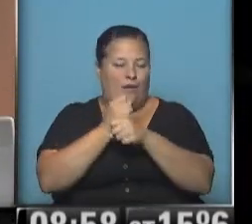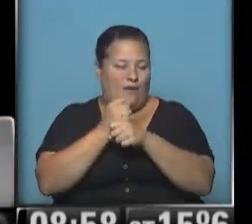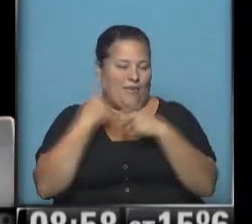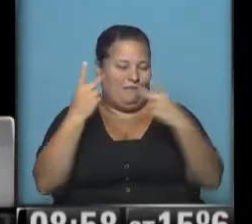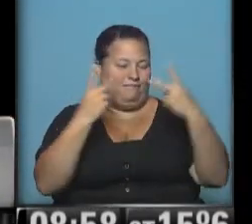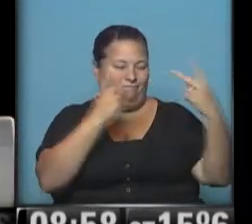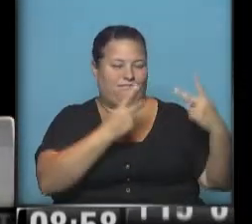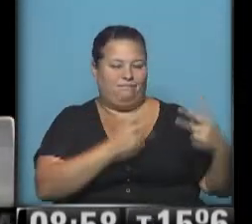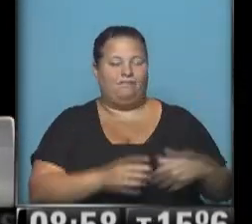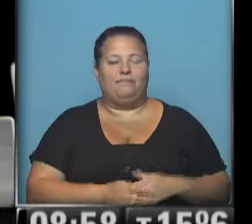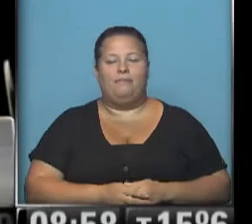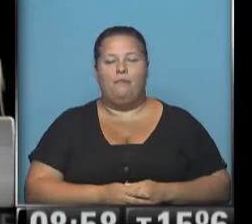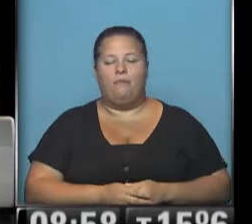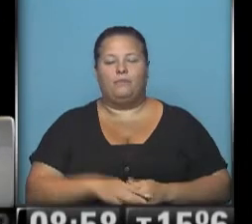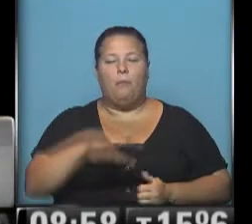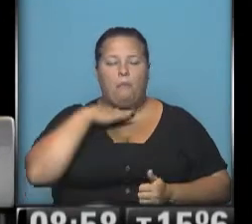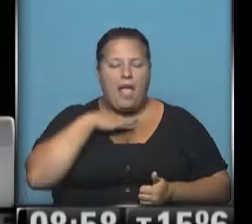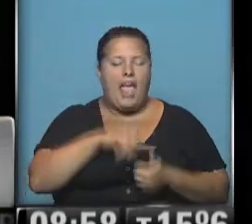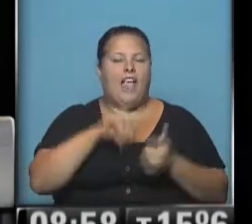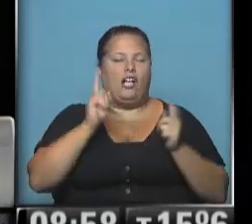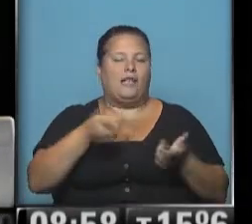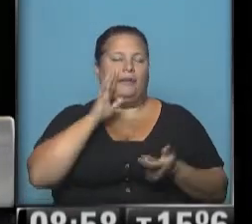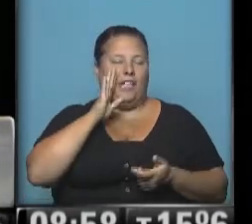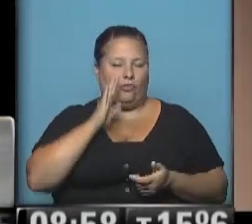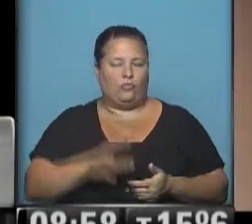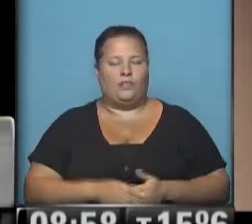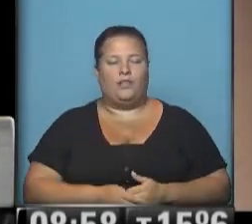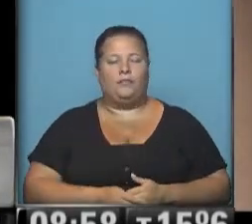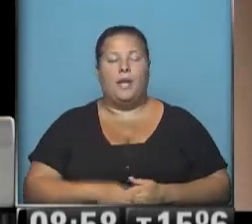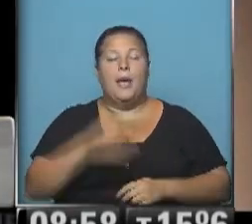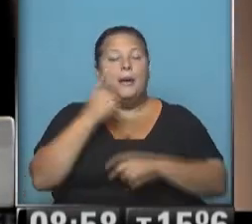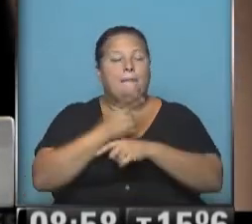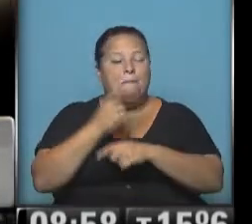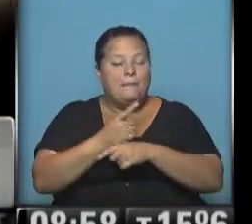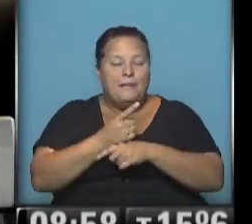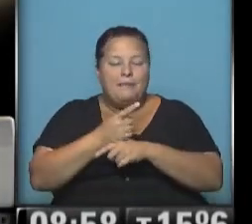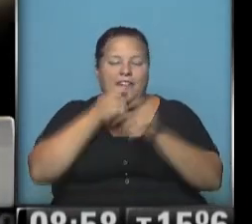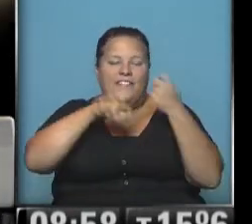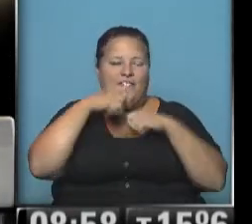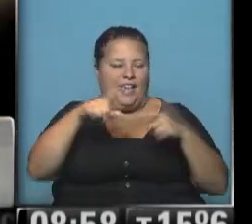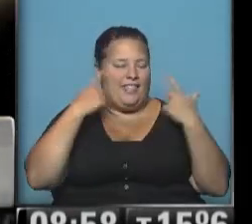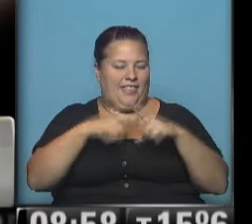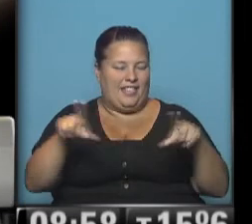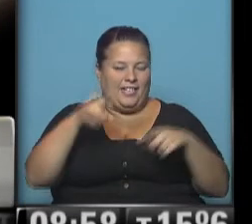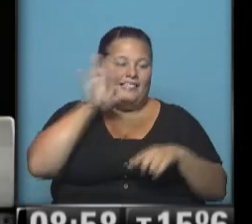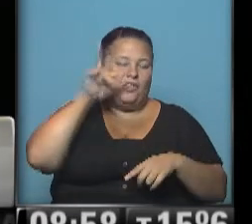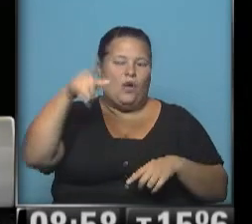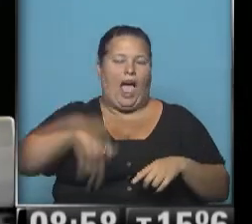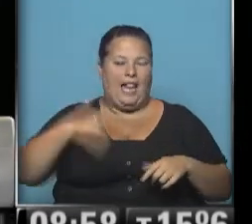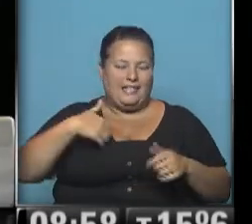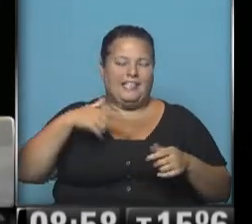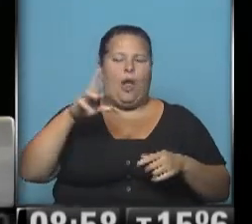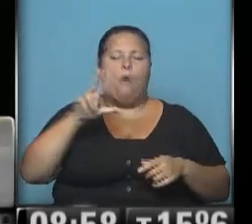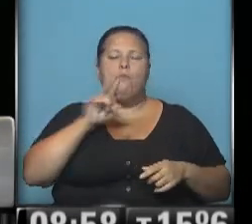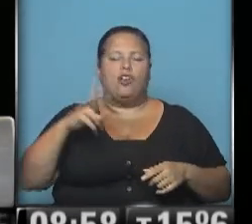lo llevará por distintos puntos de México y por los Estados Unidos. Primero en ventas este último disco en Estados Unidos, en Argentina, en Puerto